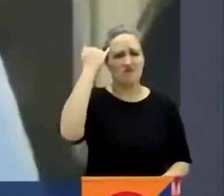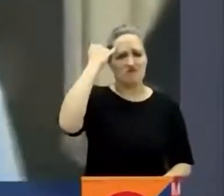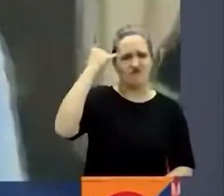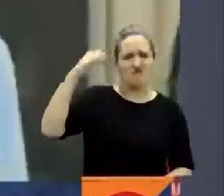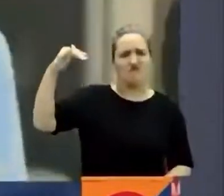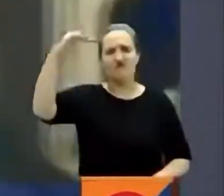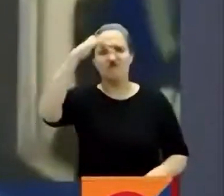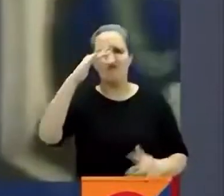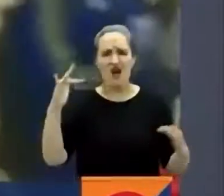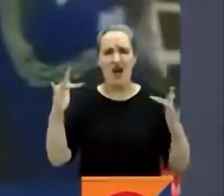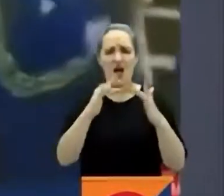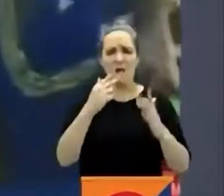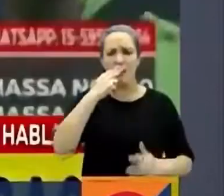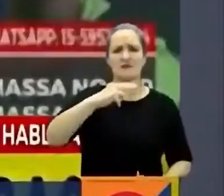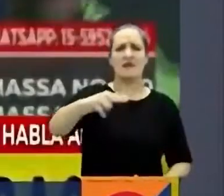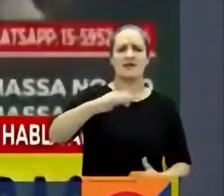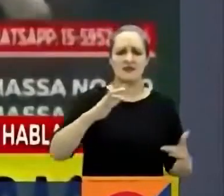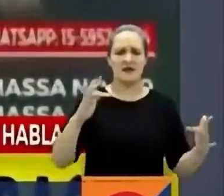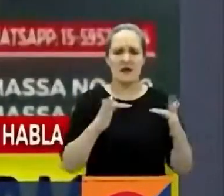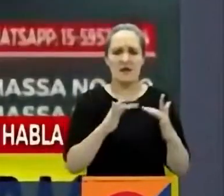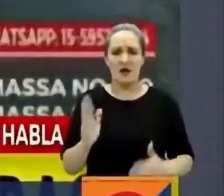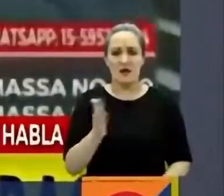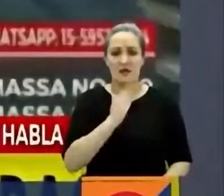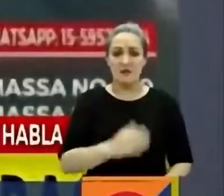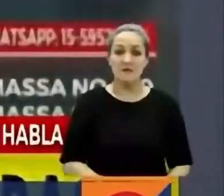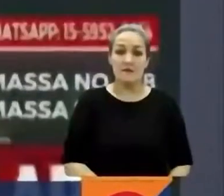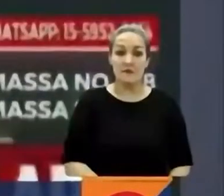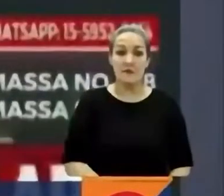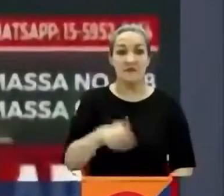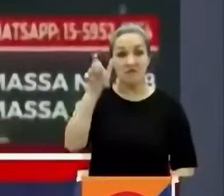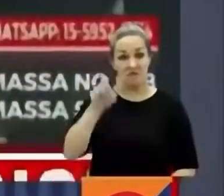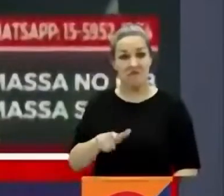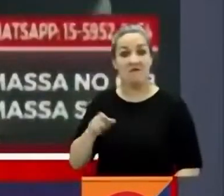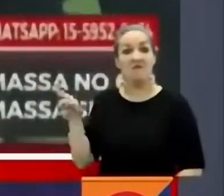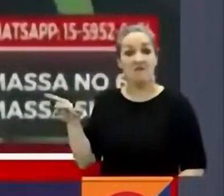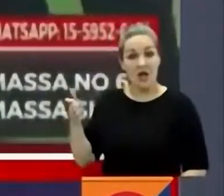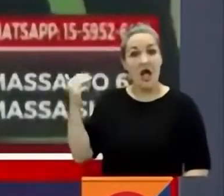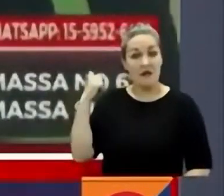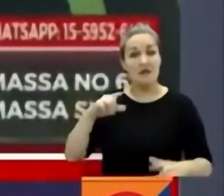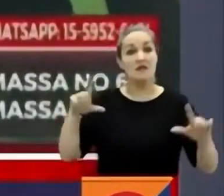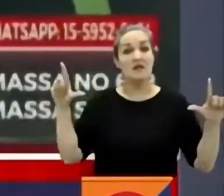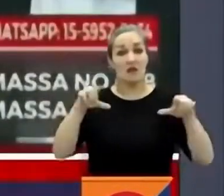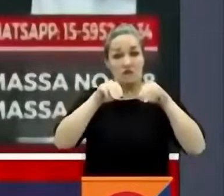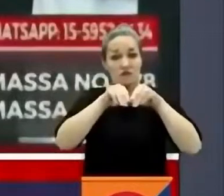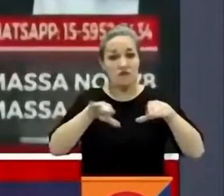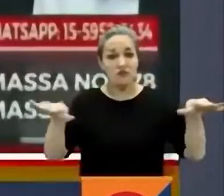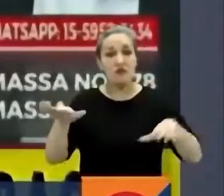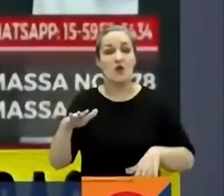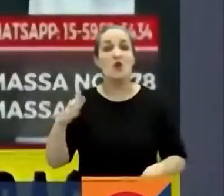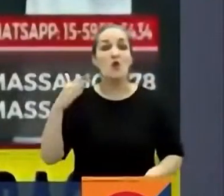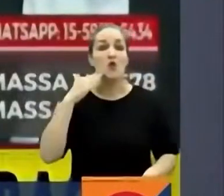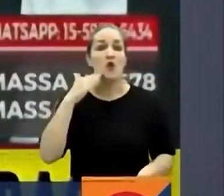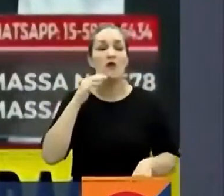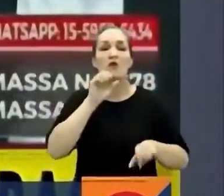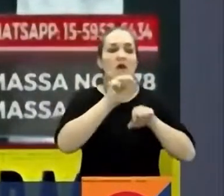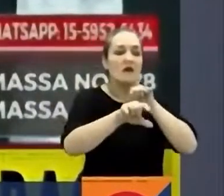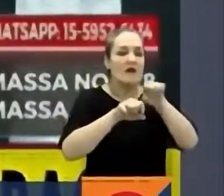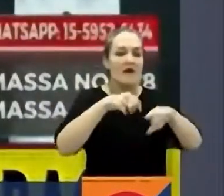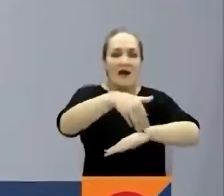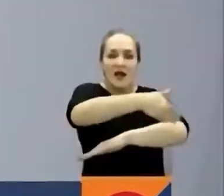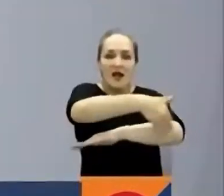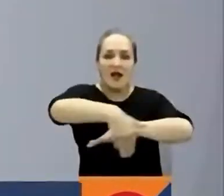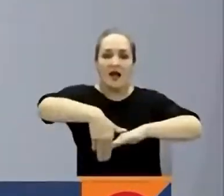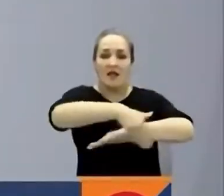No, soy de San Martín. Su anonimato es parcial, porque su debut televisivo fue en un sondeo callejero donde afloró